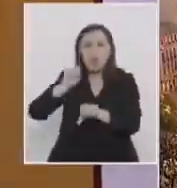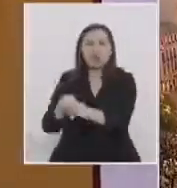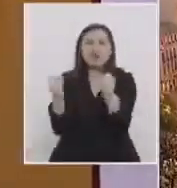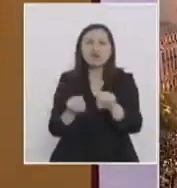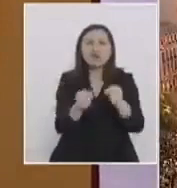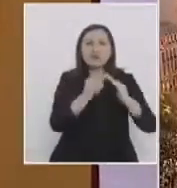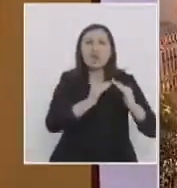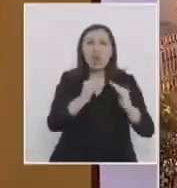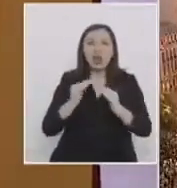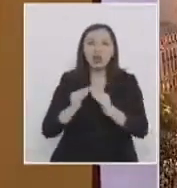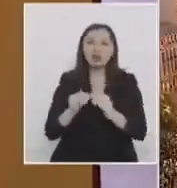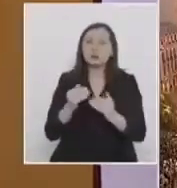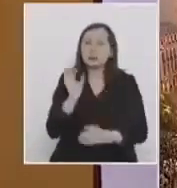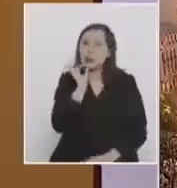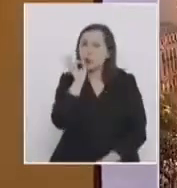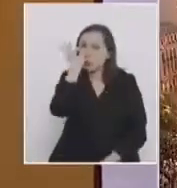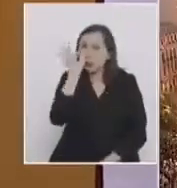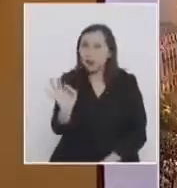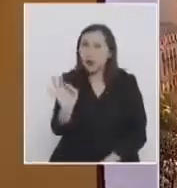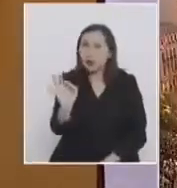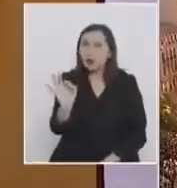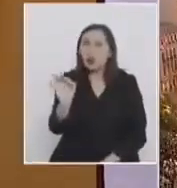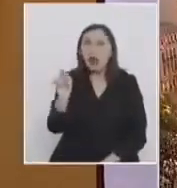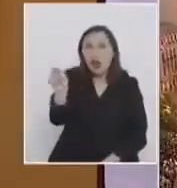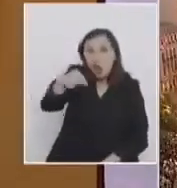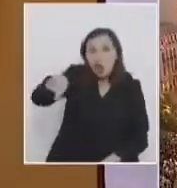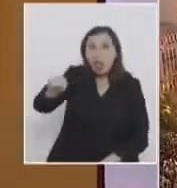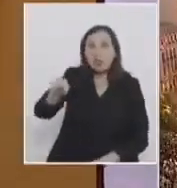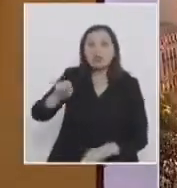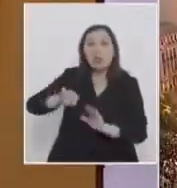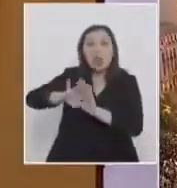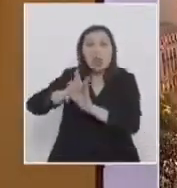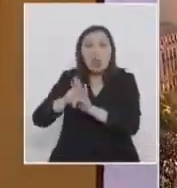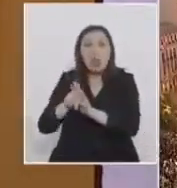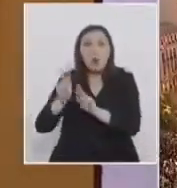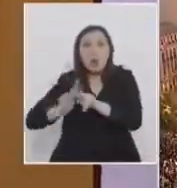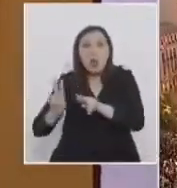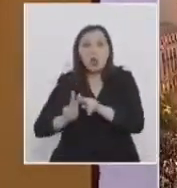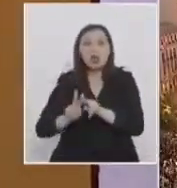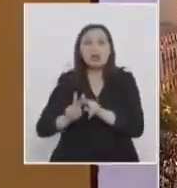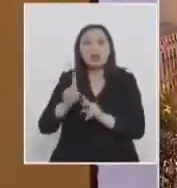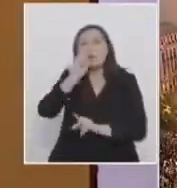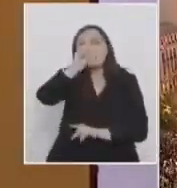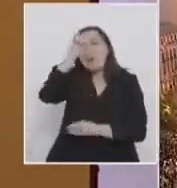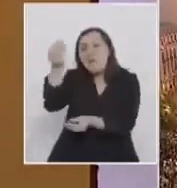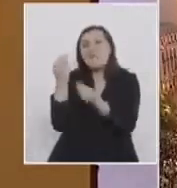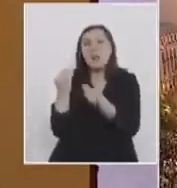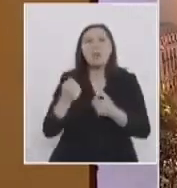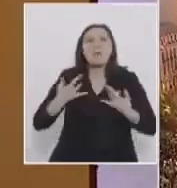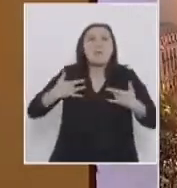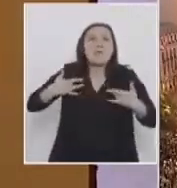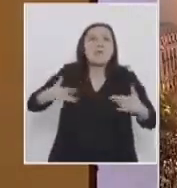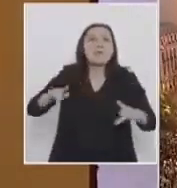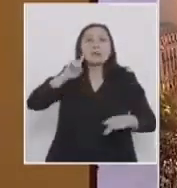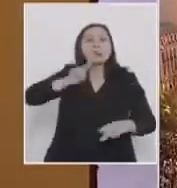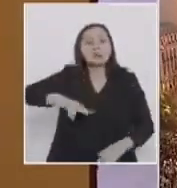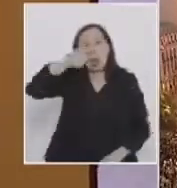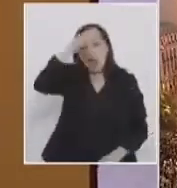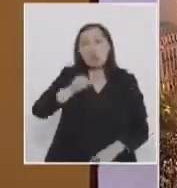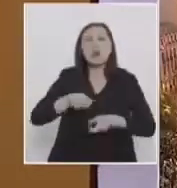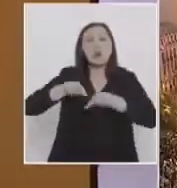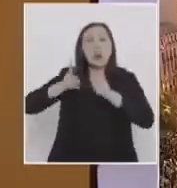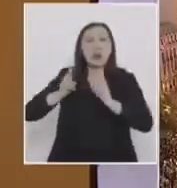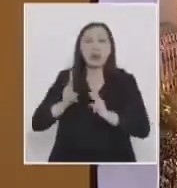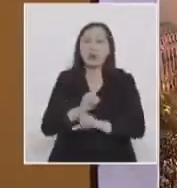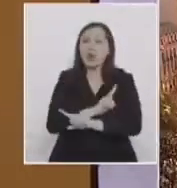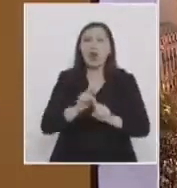barrios. Le doy un mensaje a quienes han hecho de la delincuencia algo común y que creen que pueden vivir en la impunidad. No